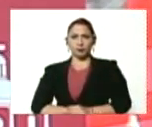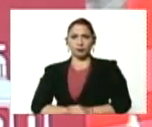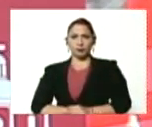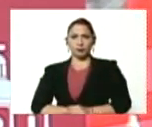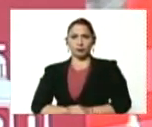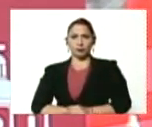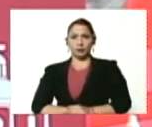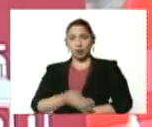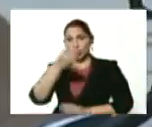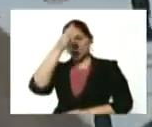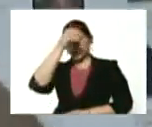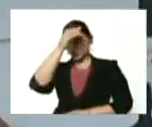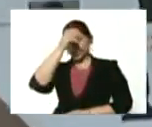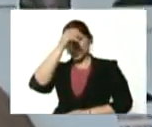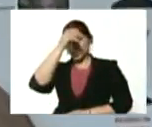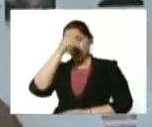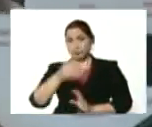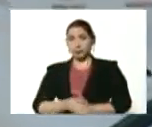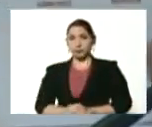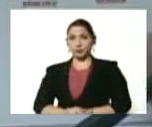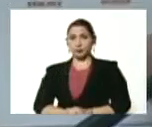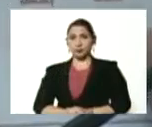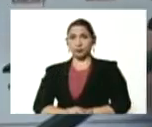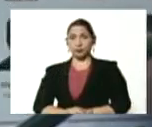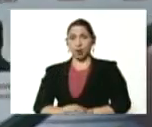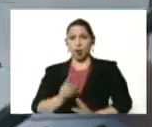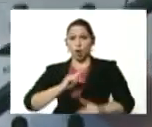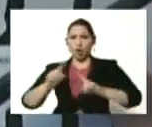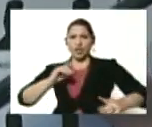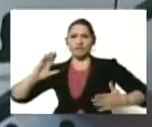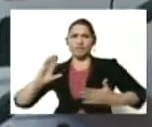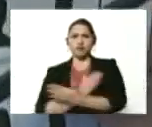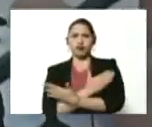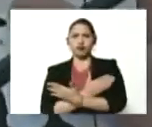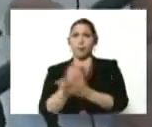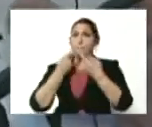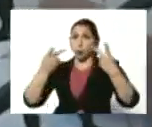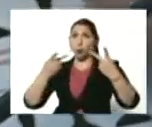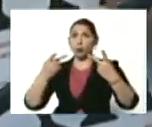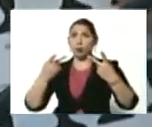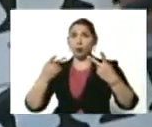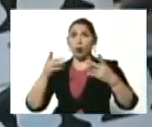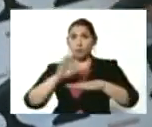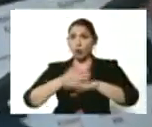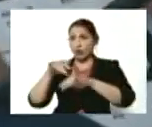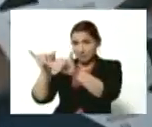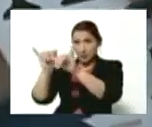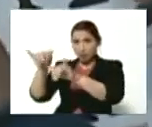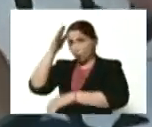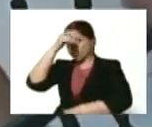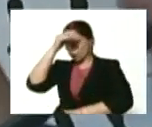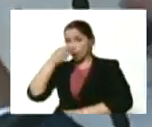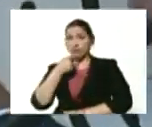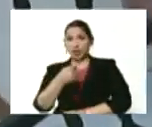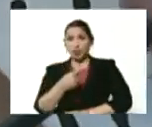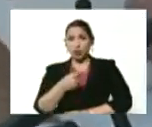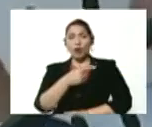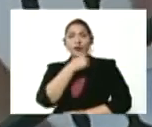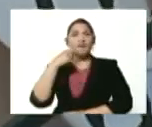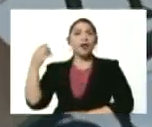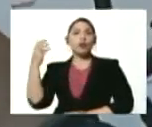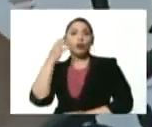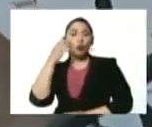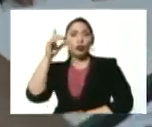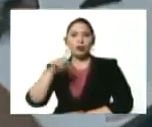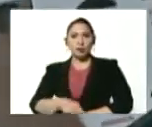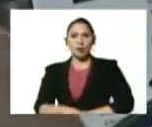Donald Trump da la orden de derrocamiento, eso es público y notorio porque él mismo lo reconoció. Iván Duque es